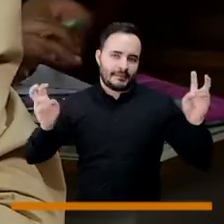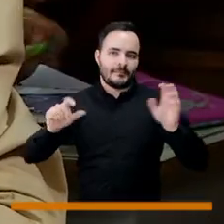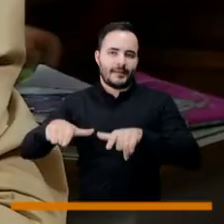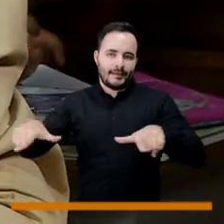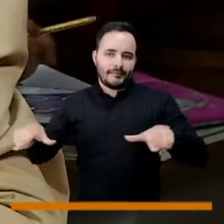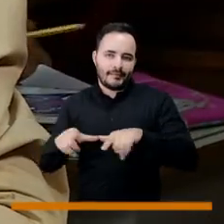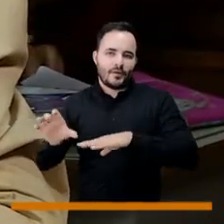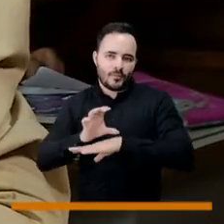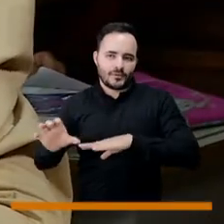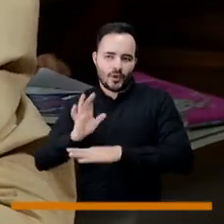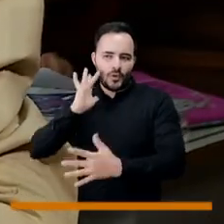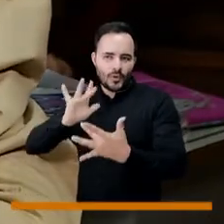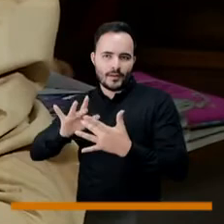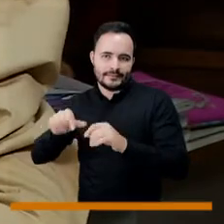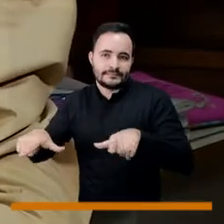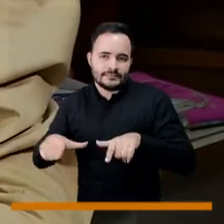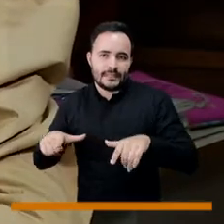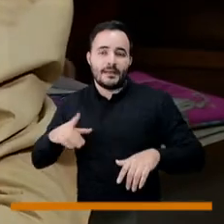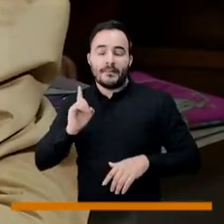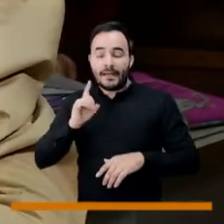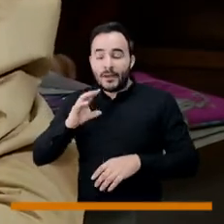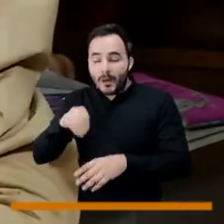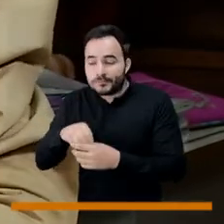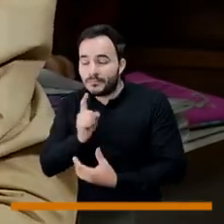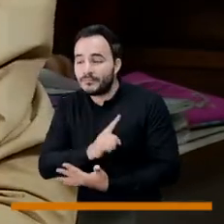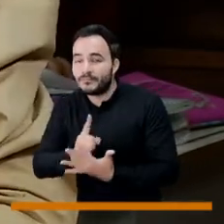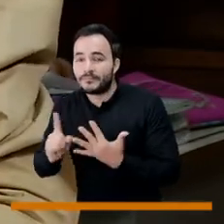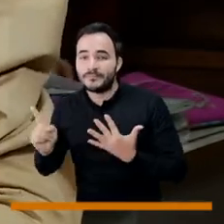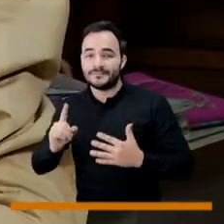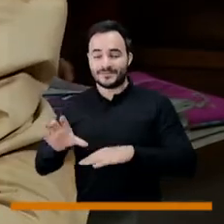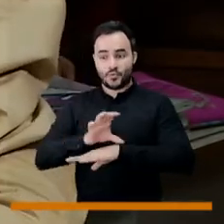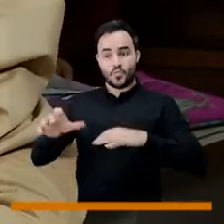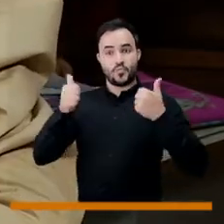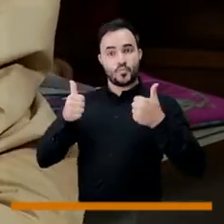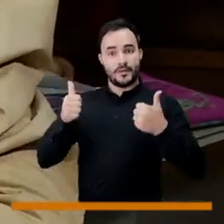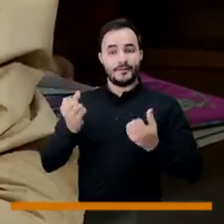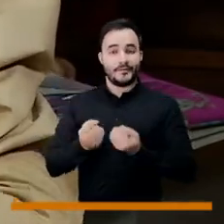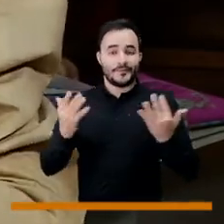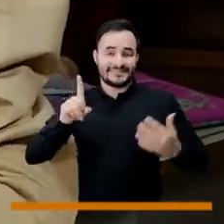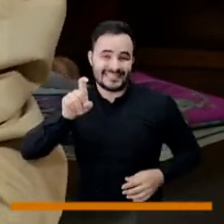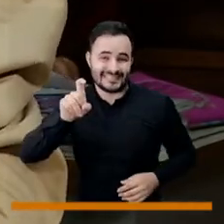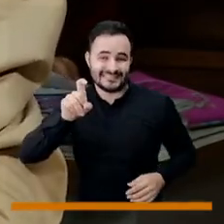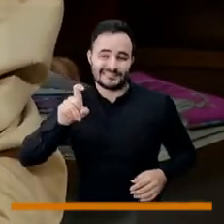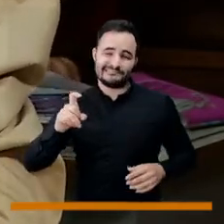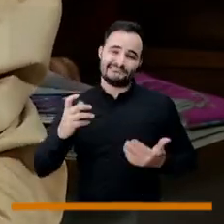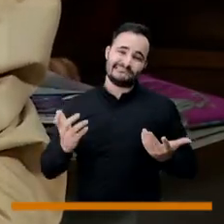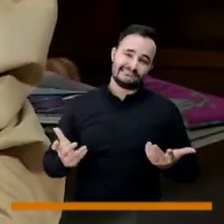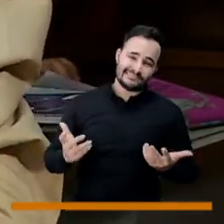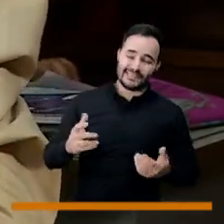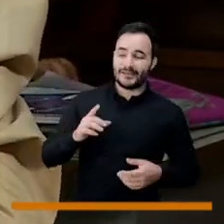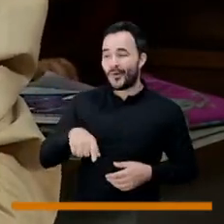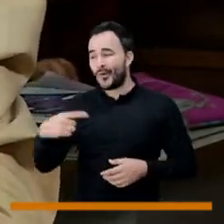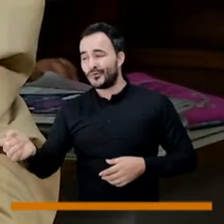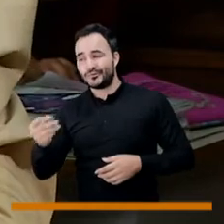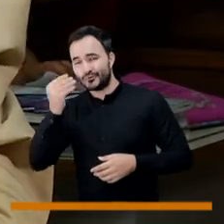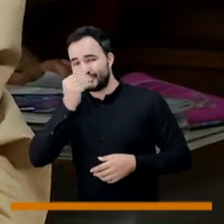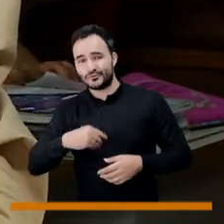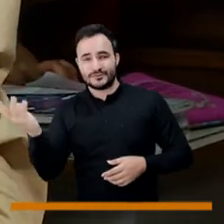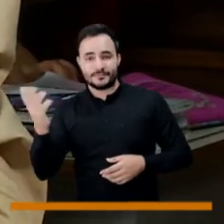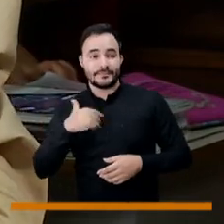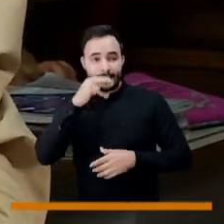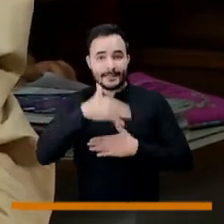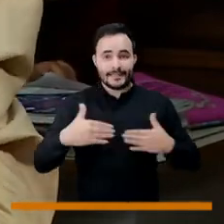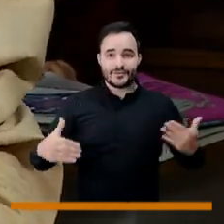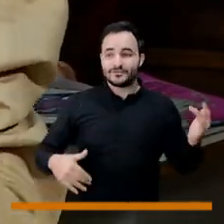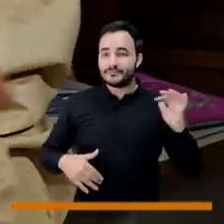aquí hay una sala de computadores y de los computadores solos hay seis buenos entonces a uno le da a pensar que estos computadores no se puedan utilizar